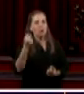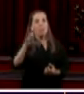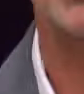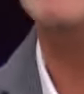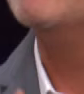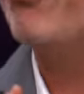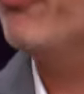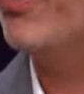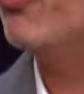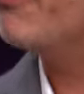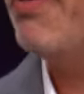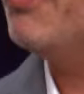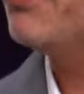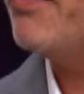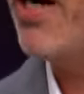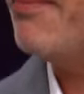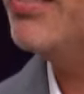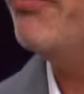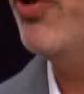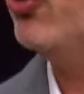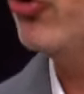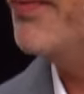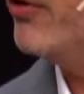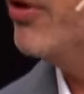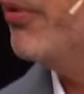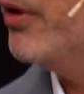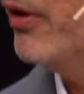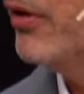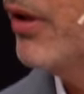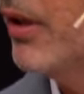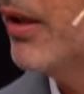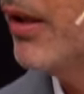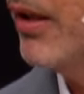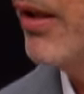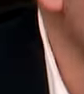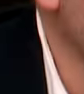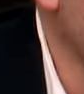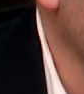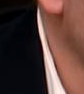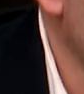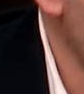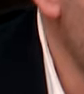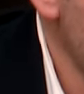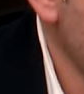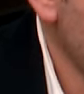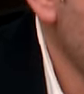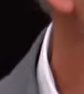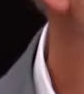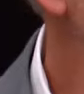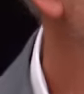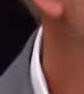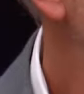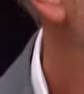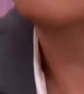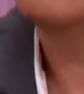la cocina por favor va a haber que pagar más impuestos o menos impuestos más plata va a salir de tu bolsillo para pagar impuestos Así es estamos seguros